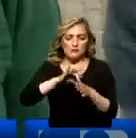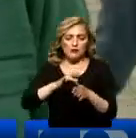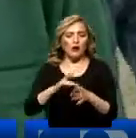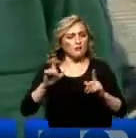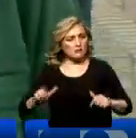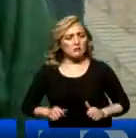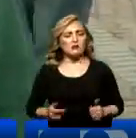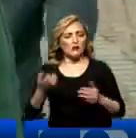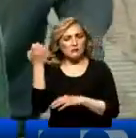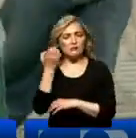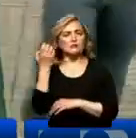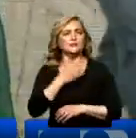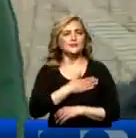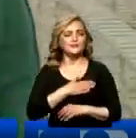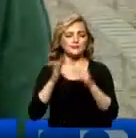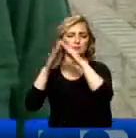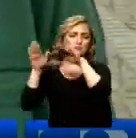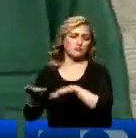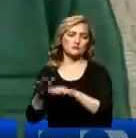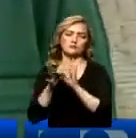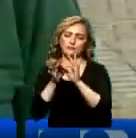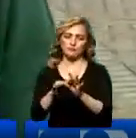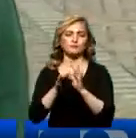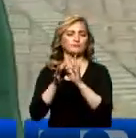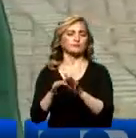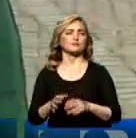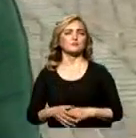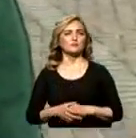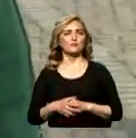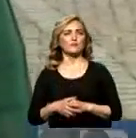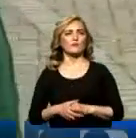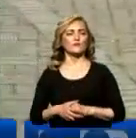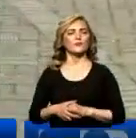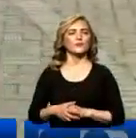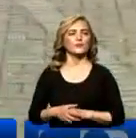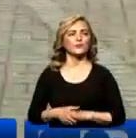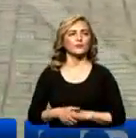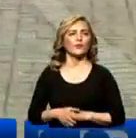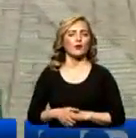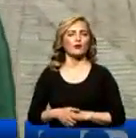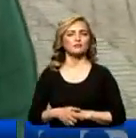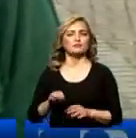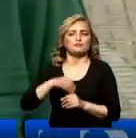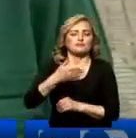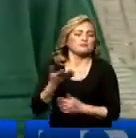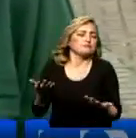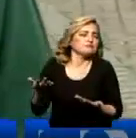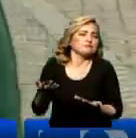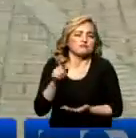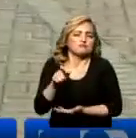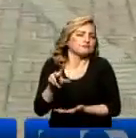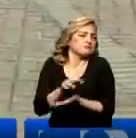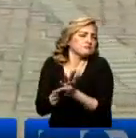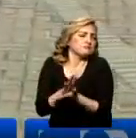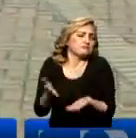de salud, es una emergencia, así que por favor todos colaboremos, quédense en casa si no tienen la necesidad de salir. Les